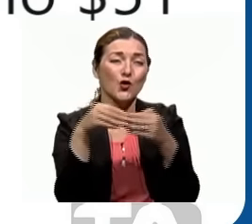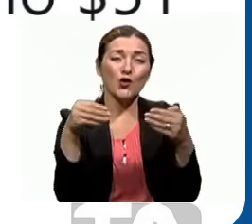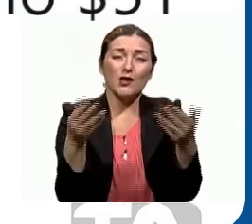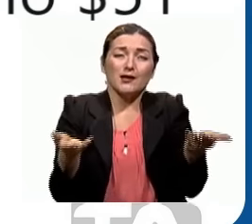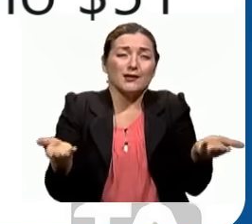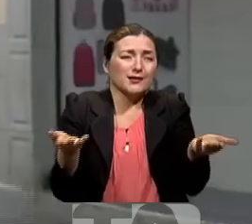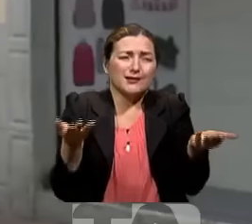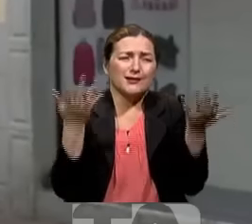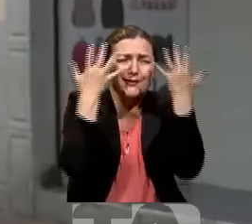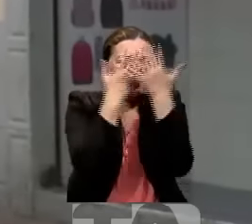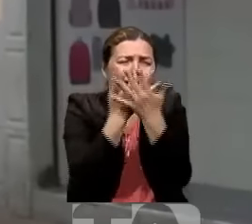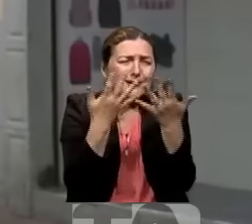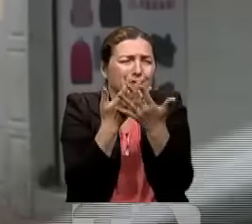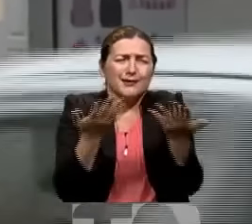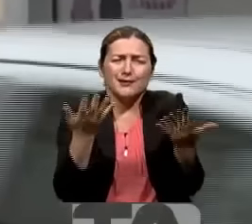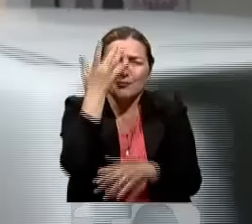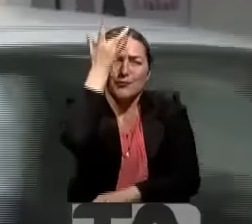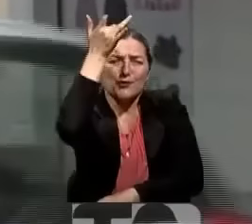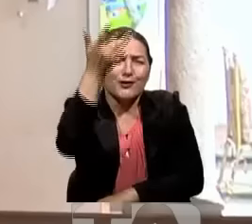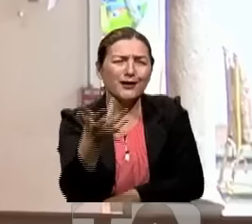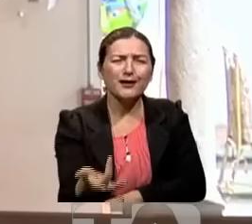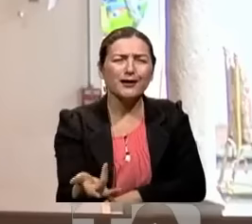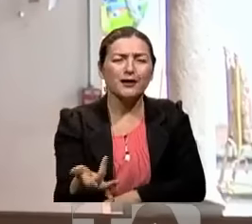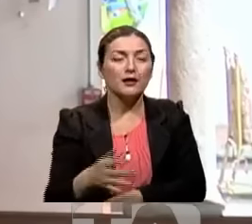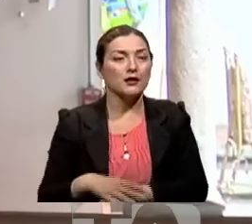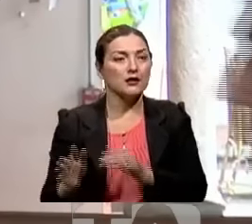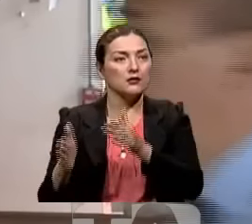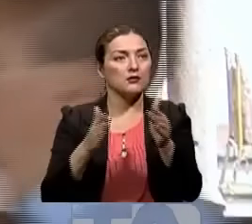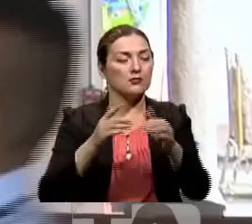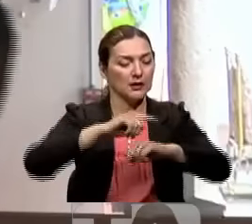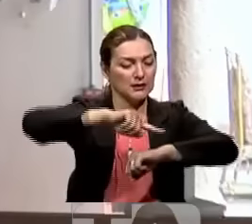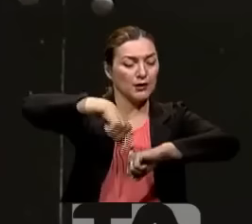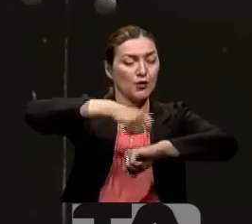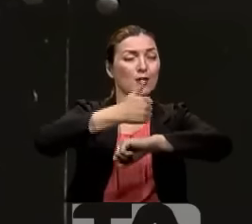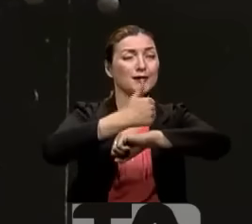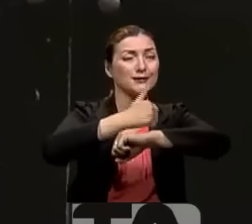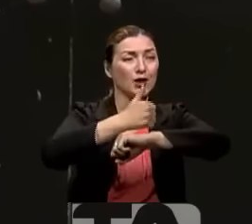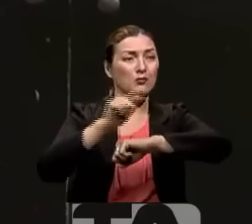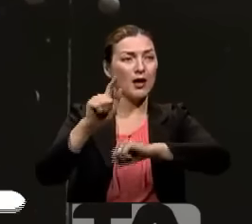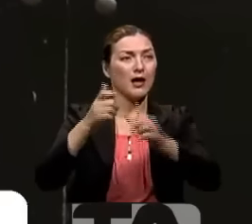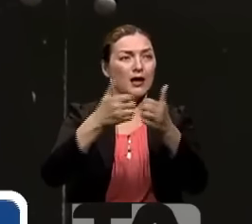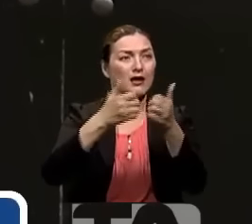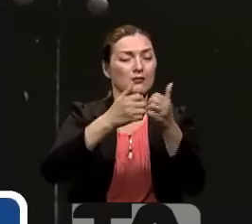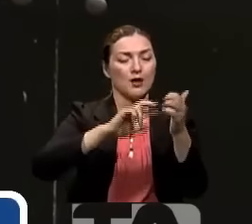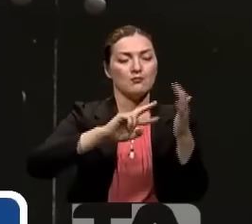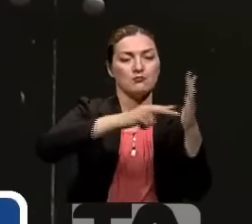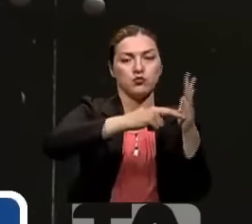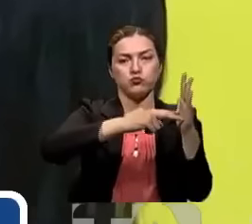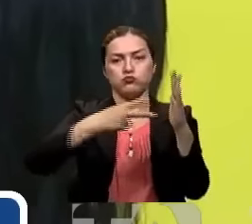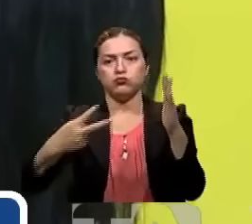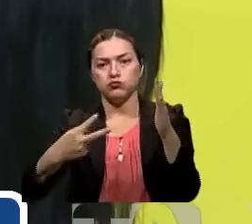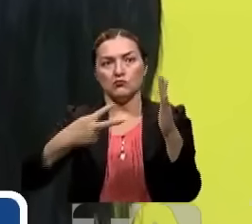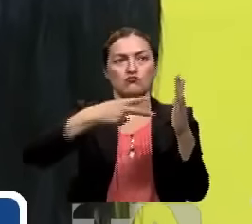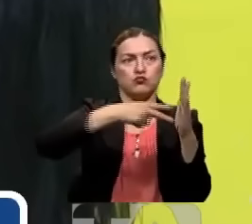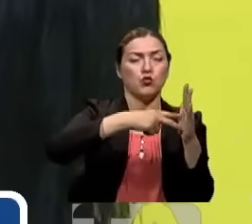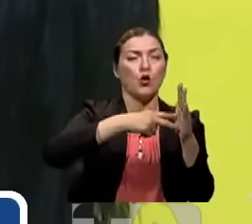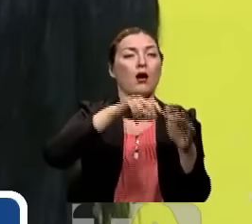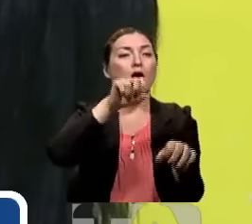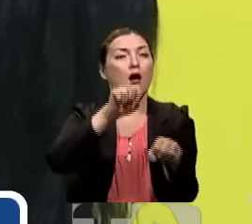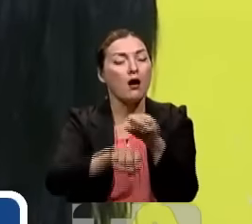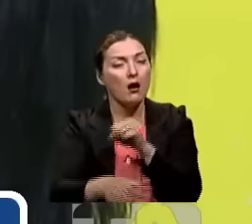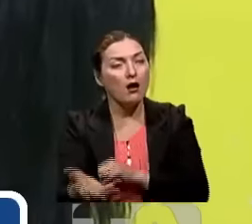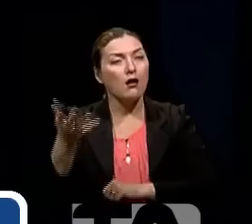No entiendo. Y como si no fuera suficiente adaptarse a 10 horas de cortes, los electrodomésticos de varios hogares y locales